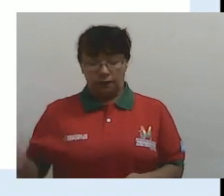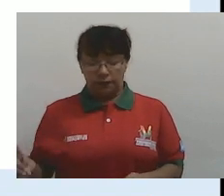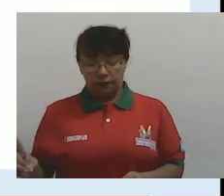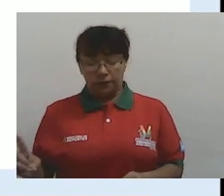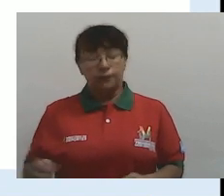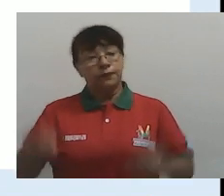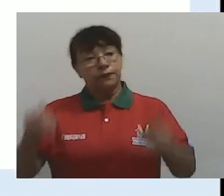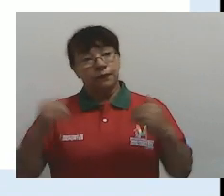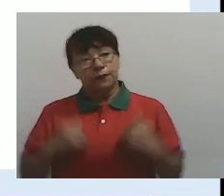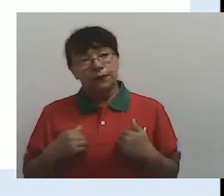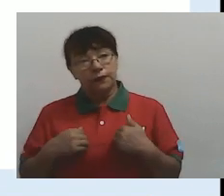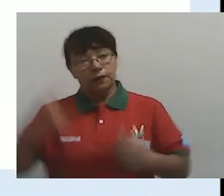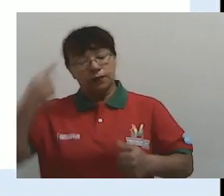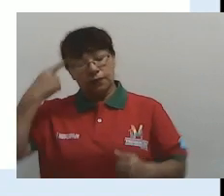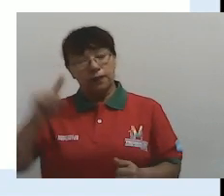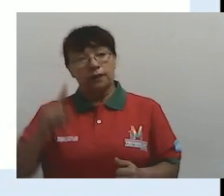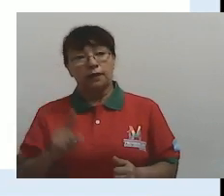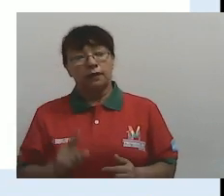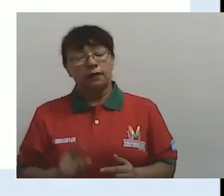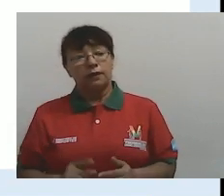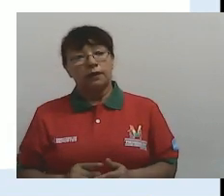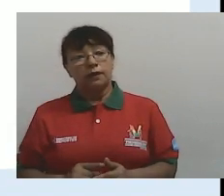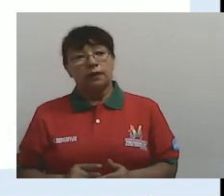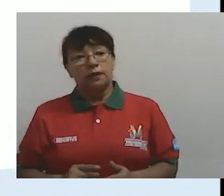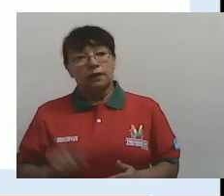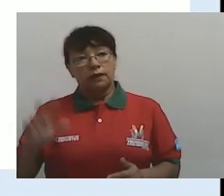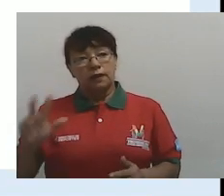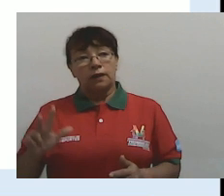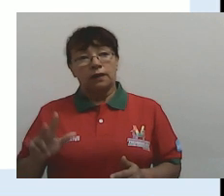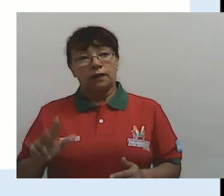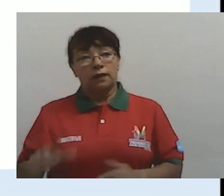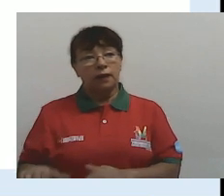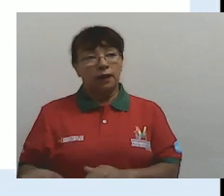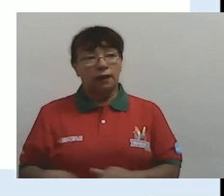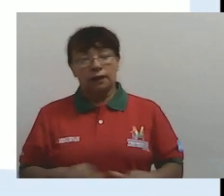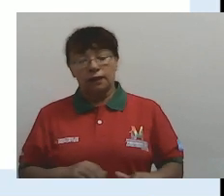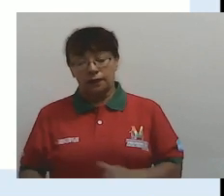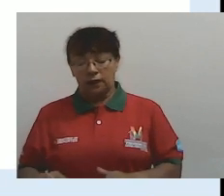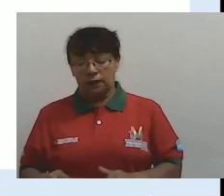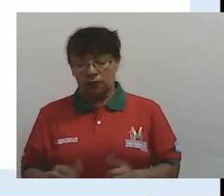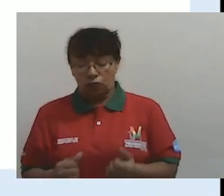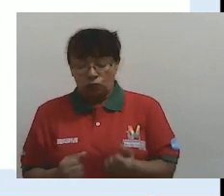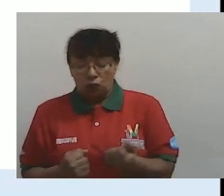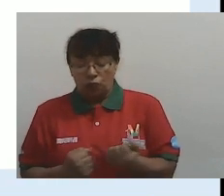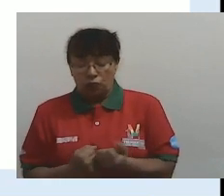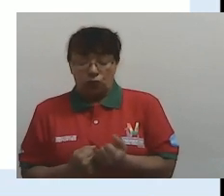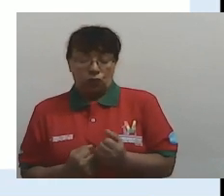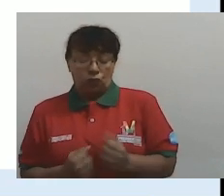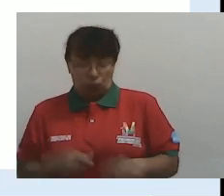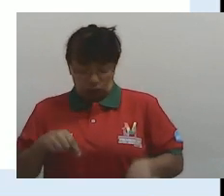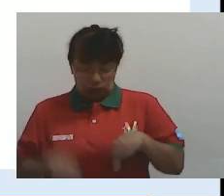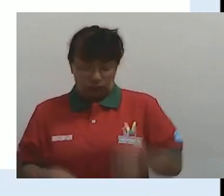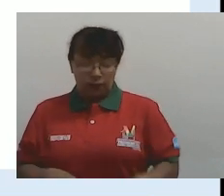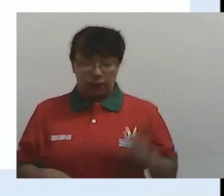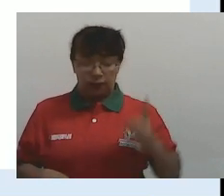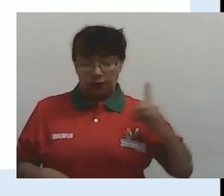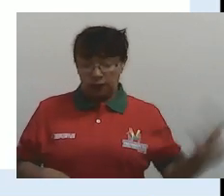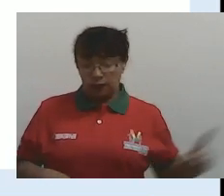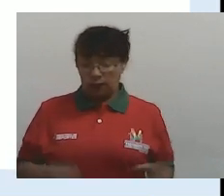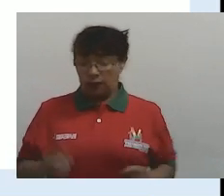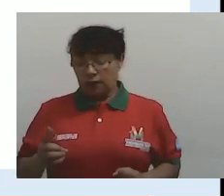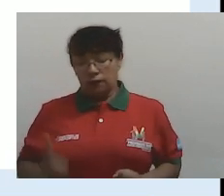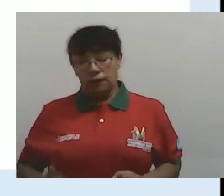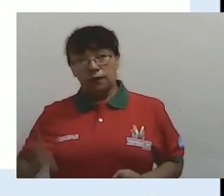que, para completar el triple, hacer un apoyo con izquierda. Eso significa que hace derecha,